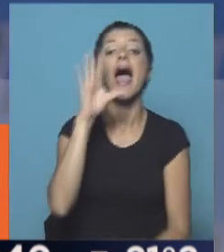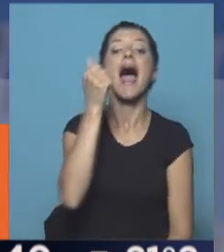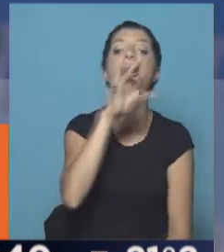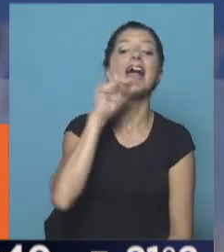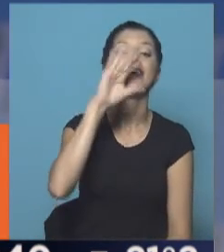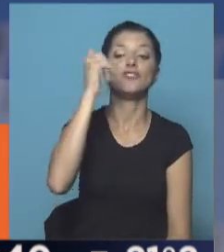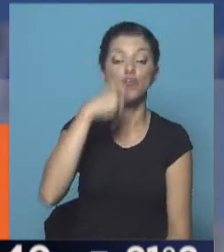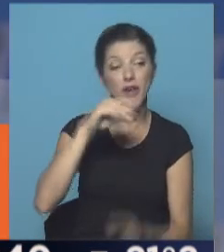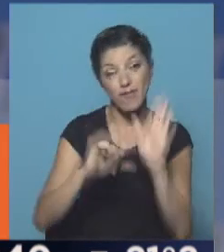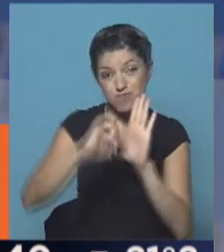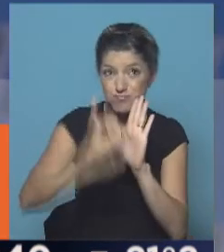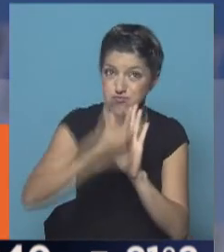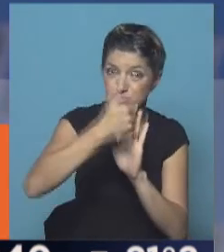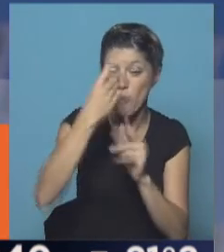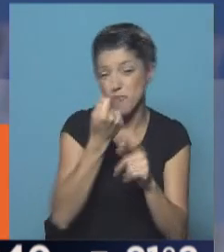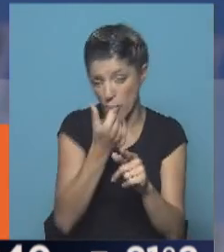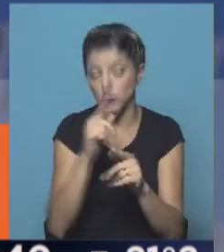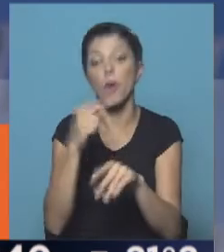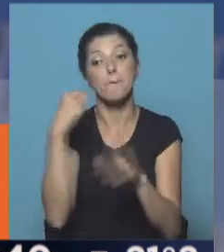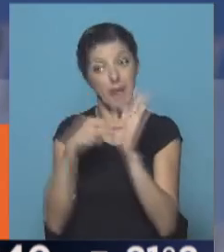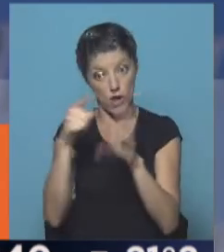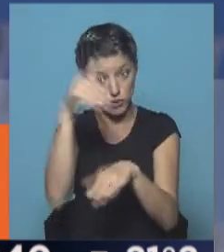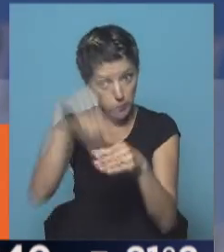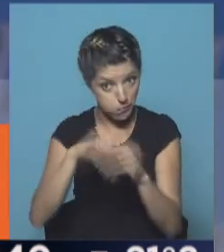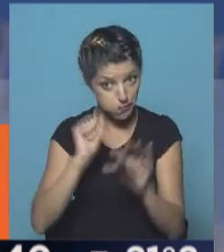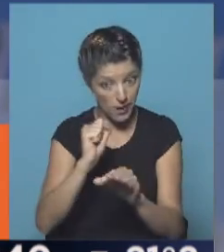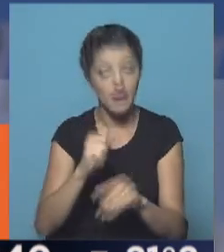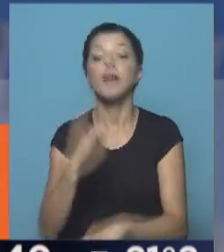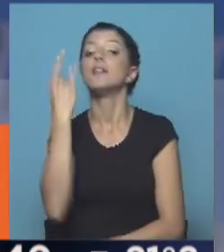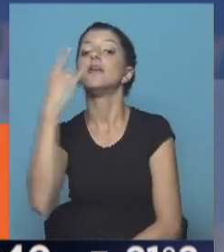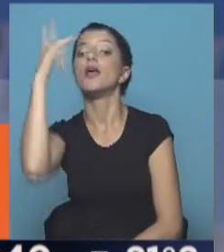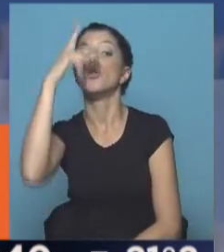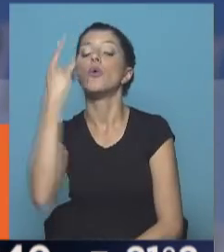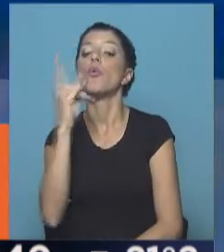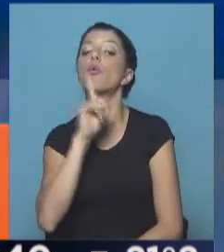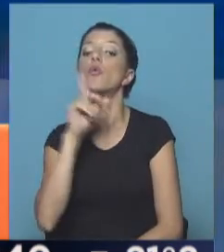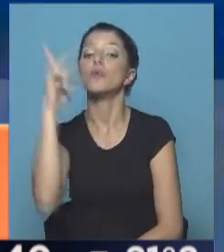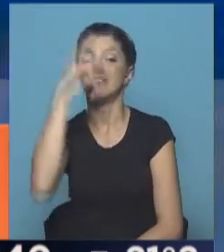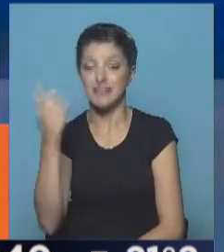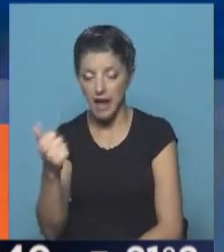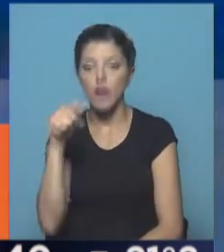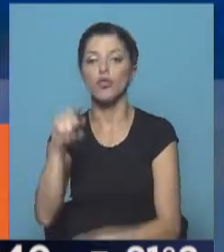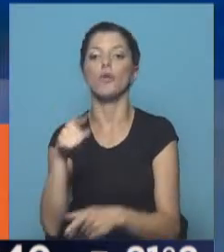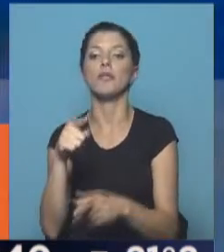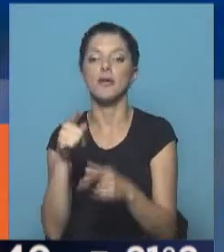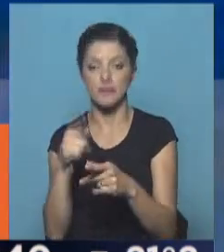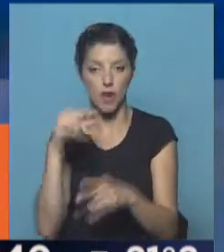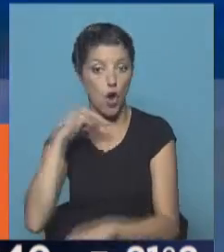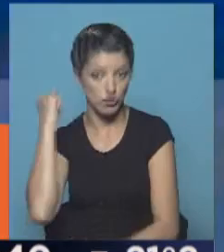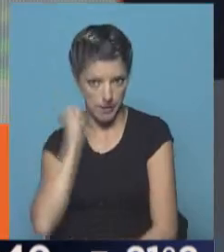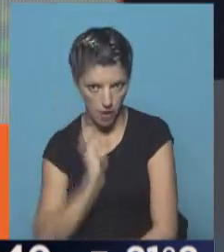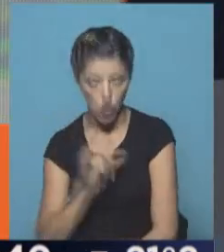poco hacia arriba, esto después del voto anticipado. Y en Utah, un estado que es mormón, conservador y demás, donde además Hillary